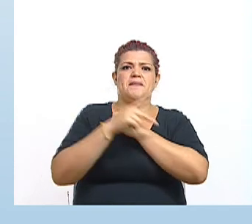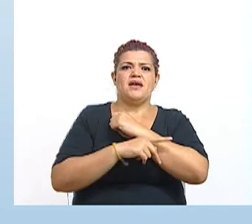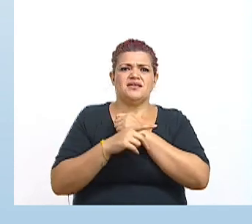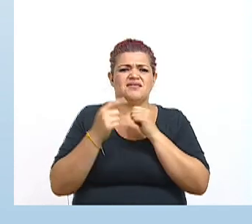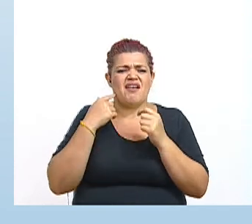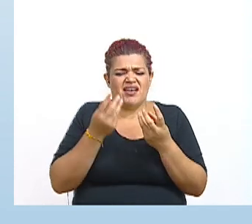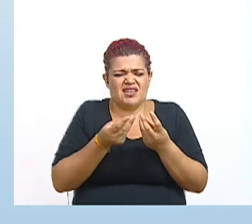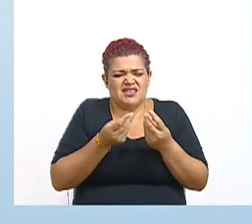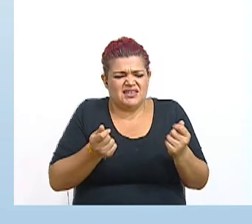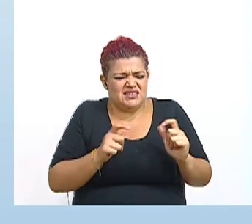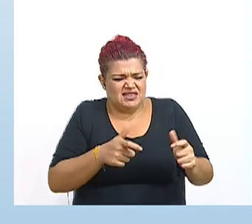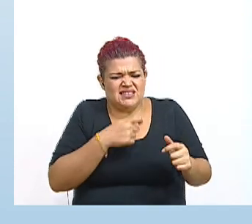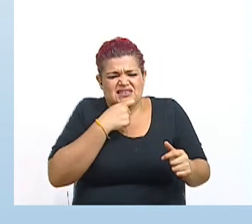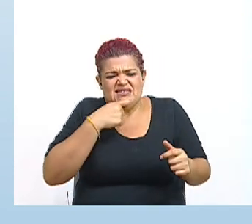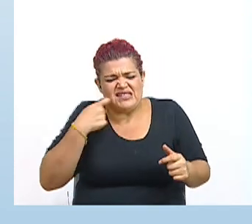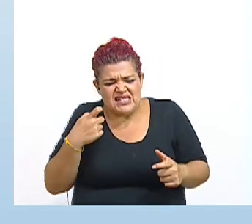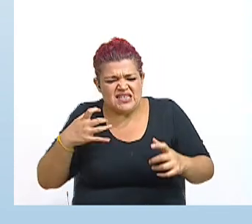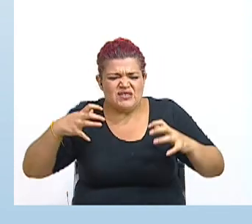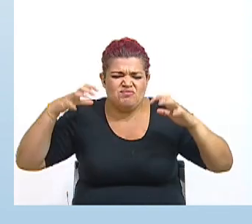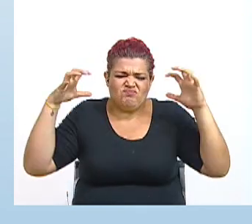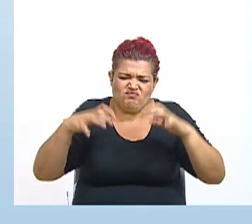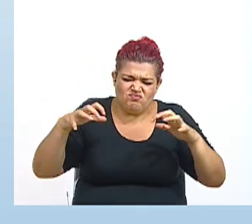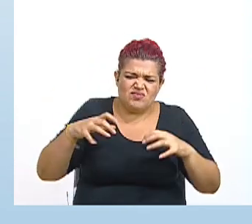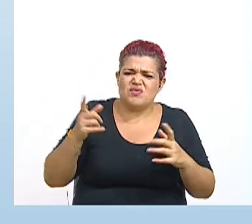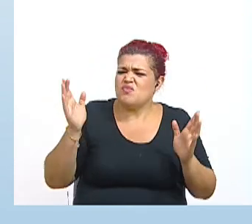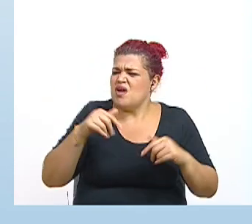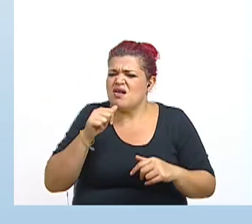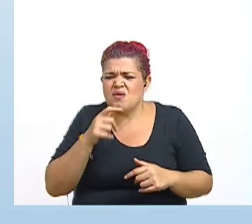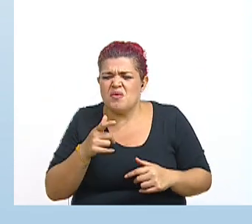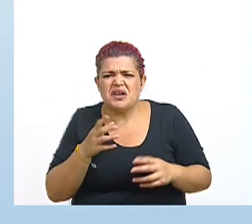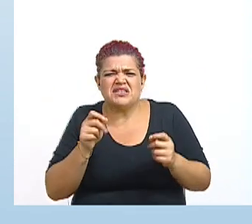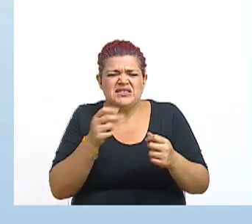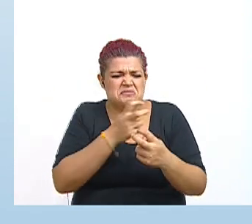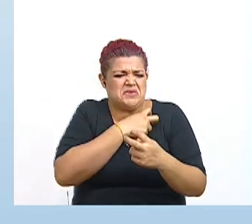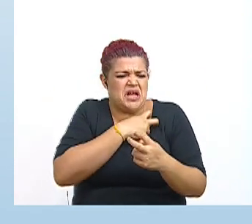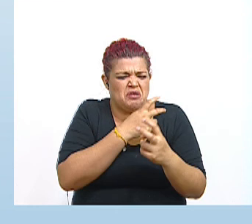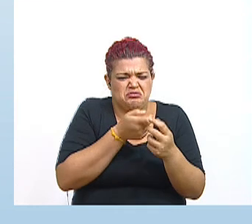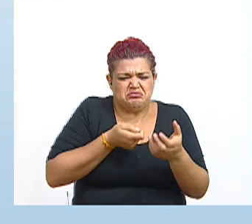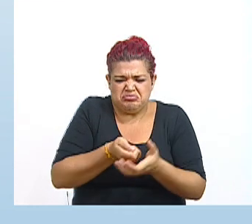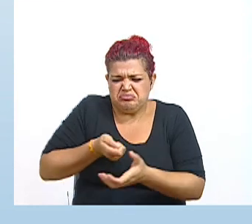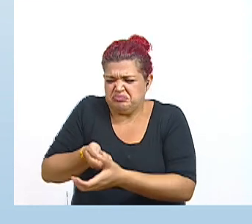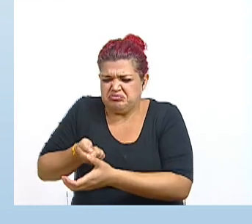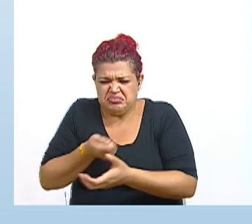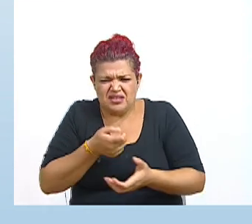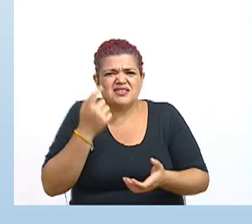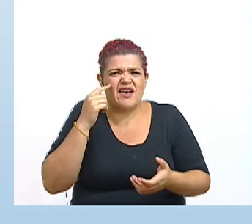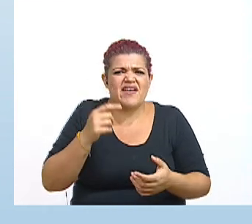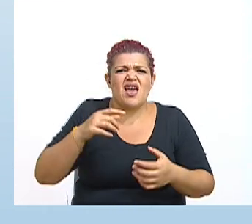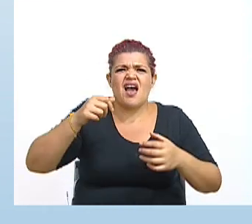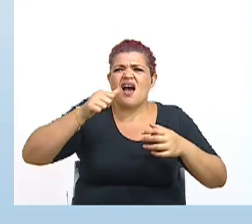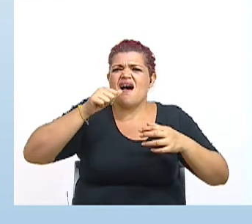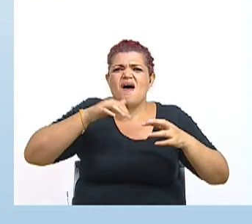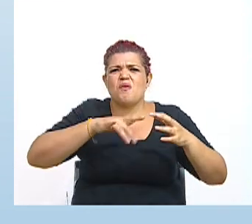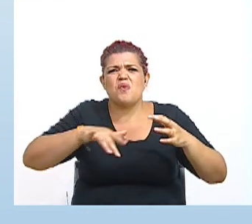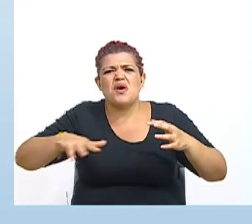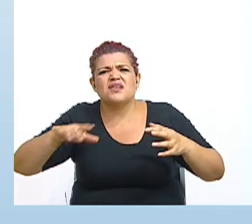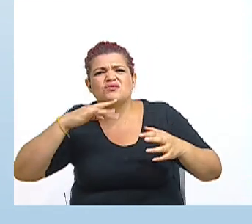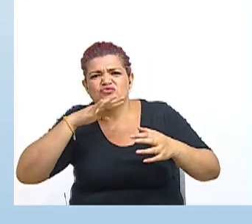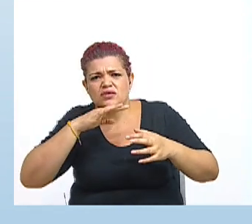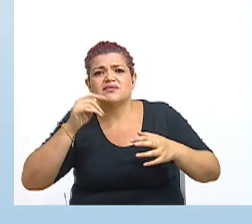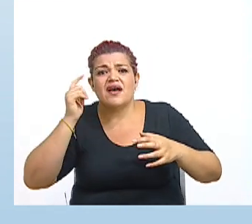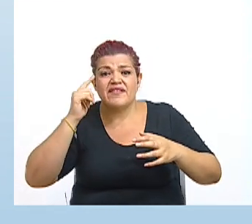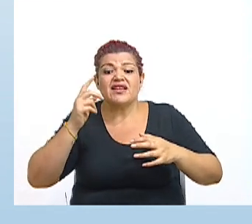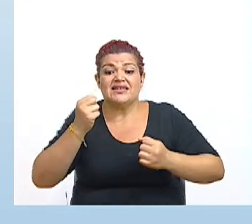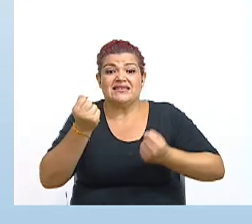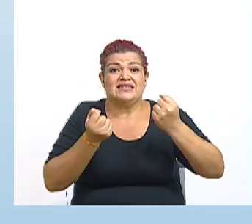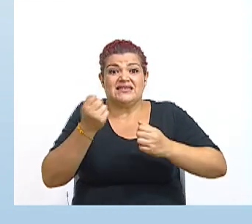desastres naturales, sequías, falta de agua, uso de abonos químicos, el tema de aguas residuales y el transporte son elementos